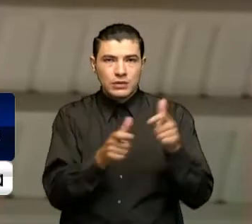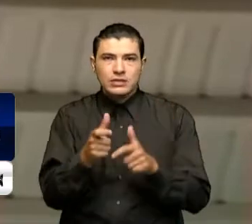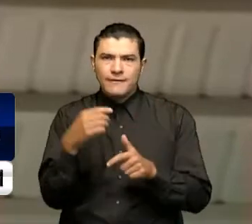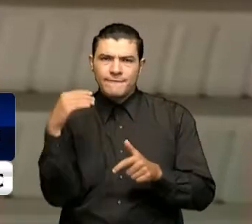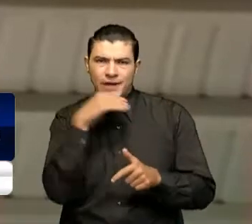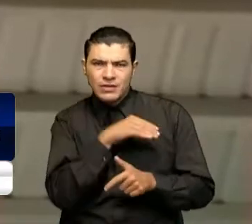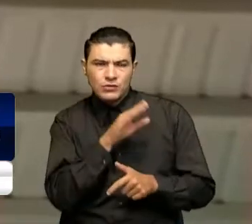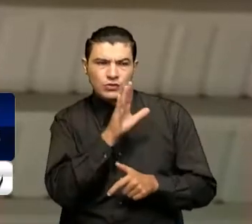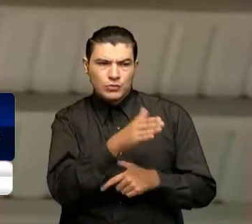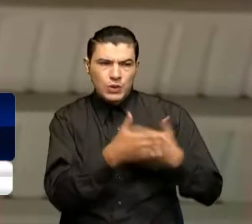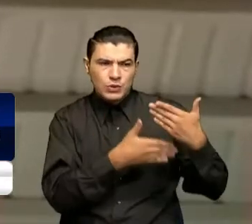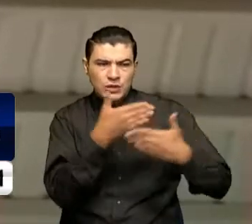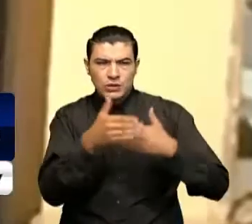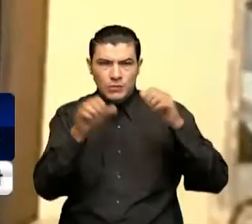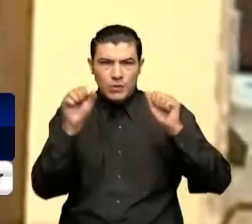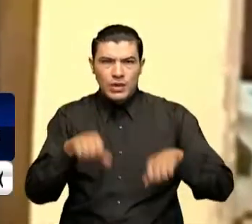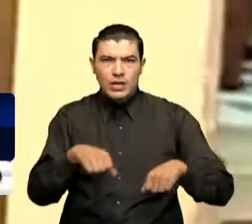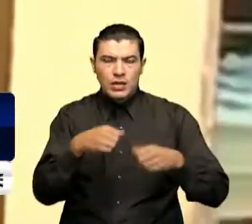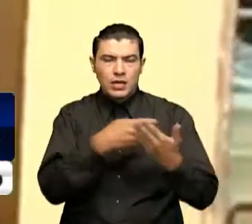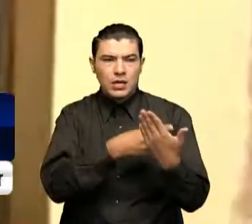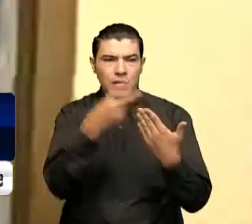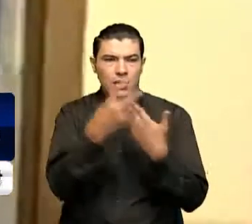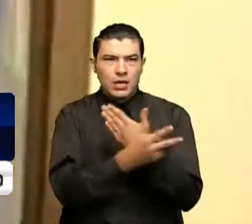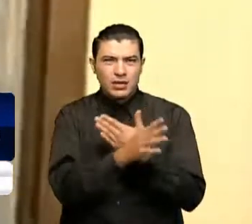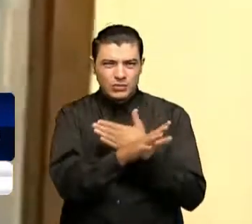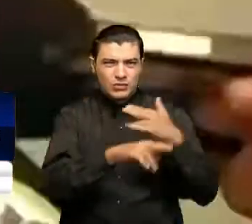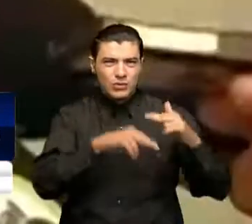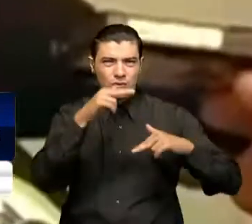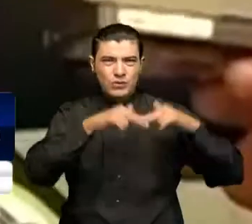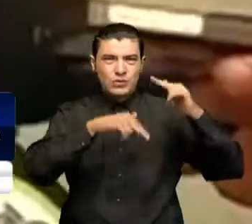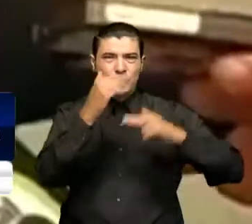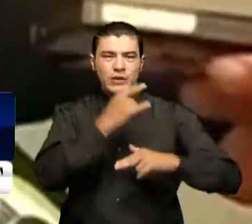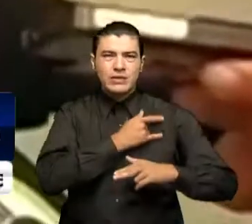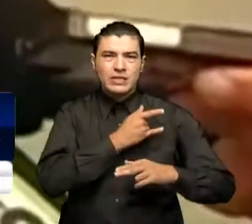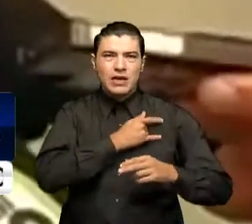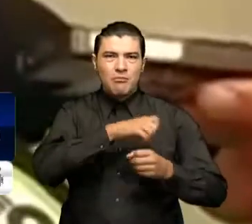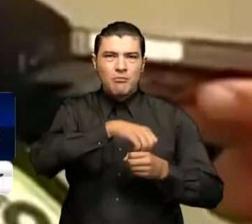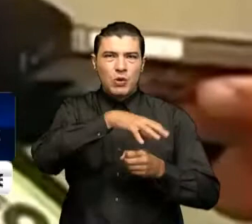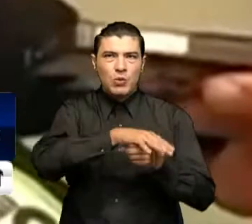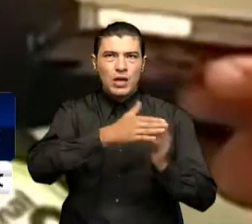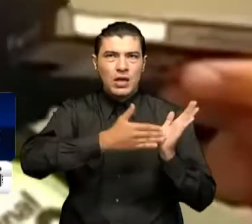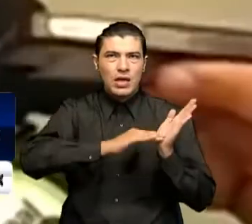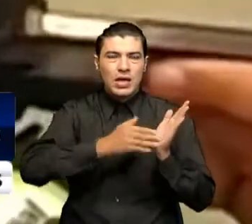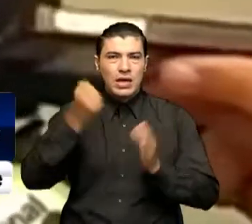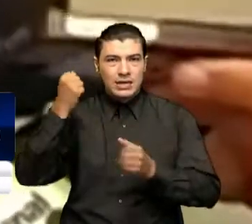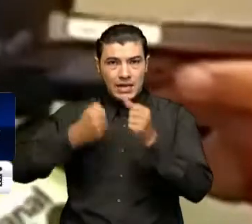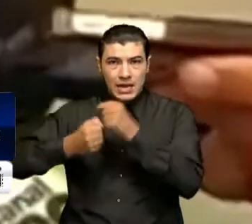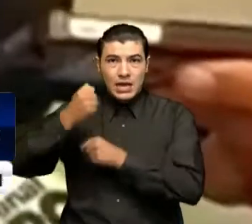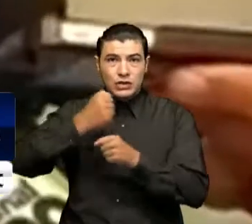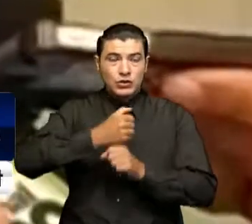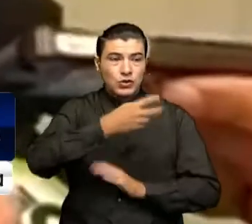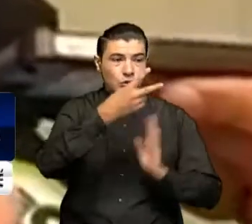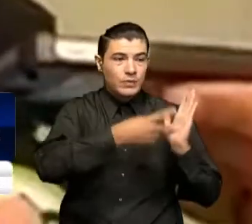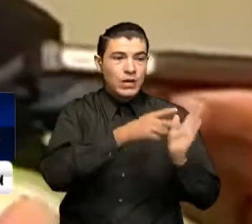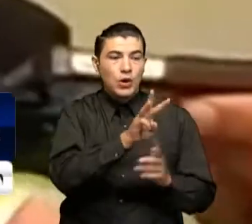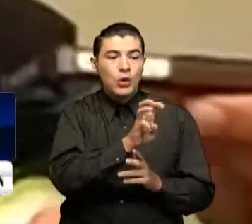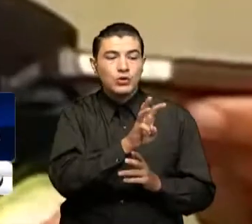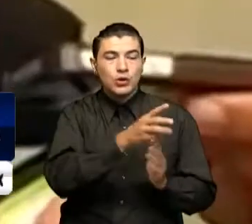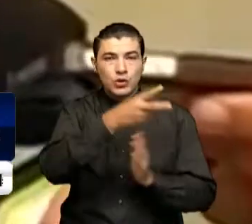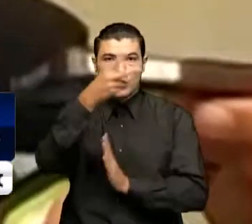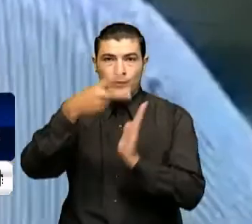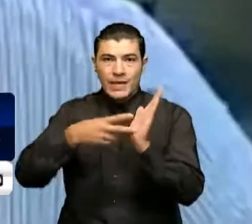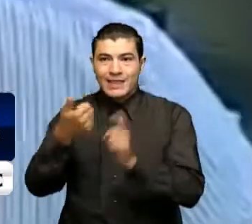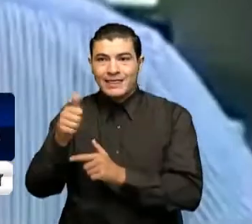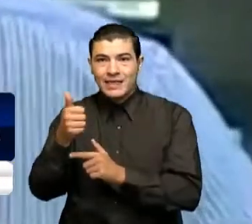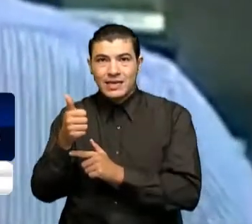Universidad Pública de Florida Blanca entre los años 2008 y 2010. Y es que precisamente el ente acusador está a la espera de que se pueda